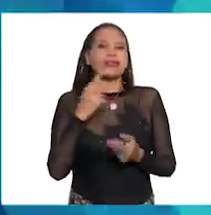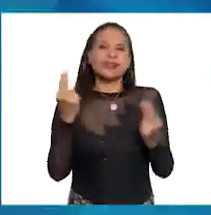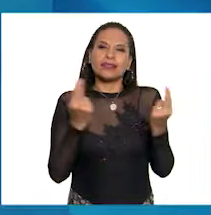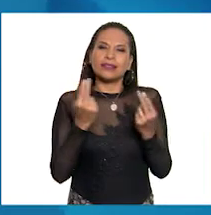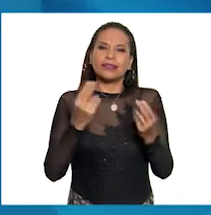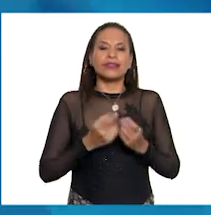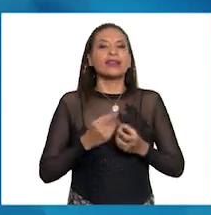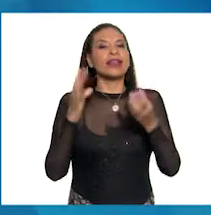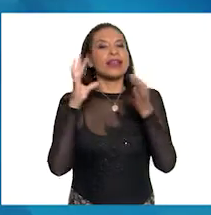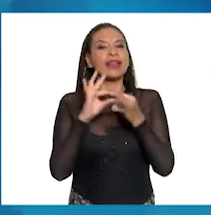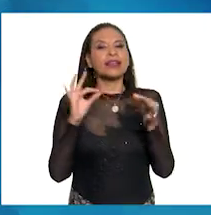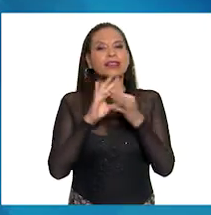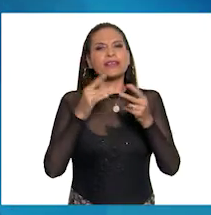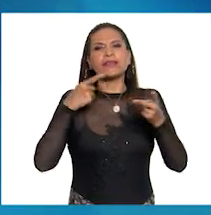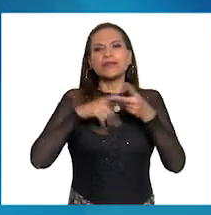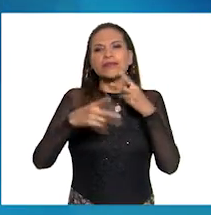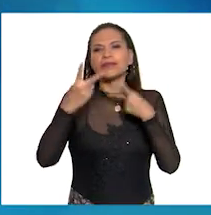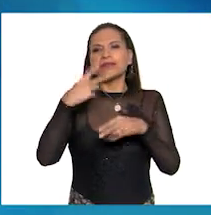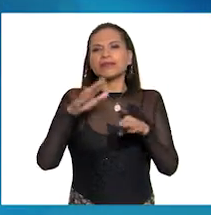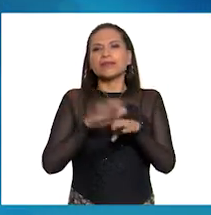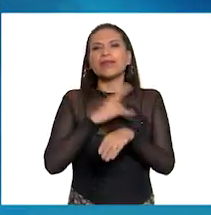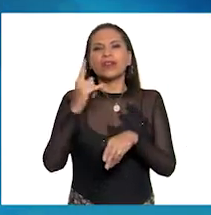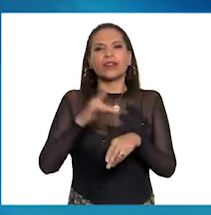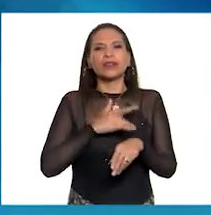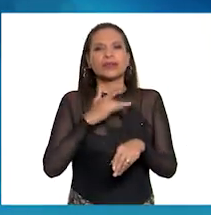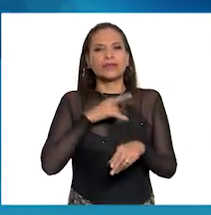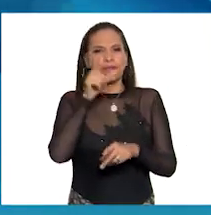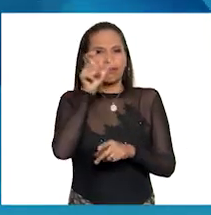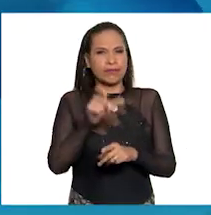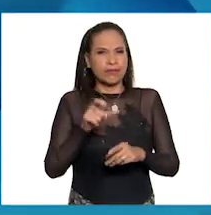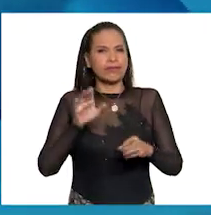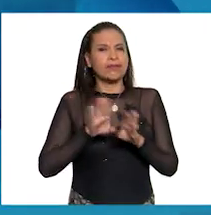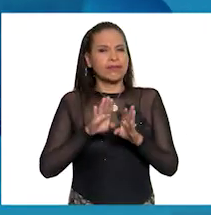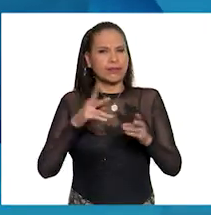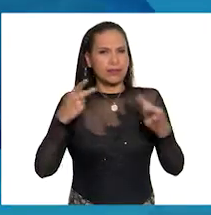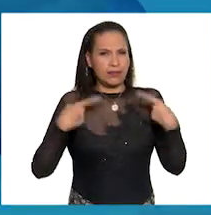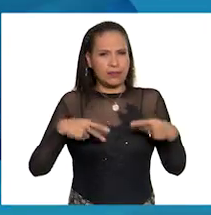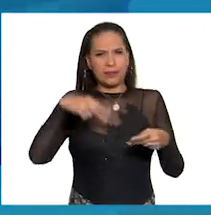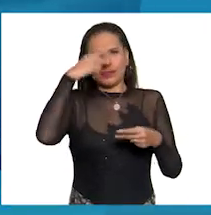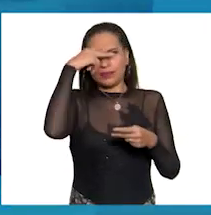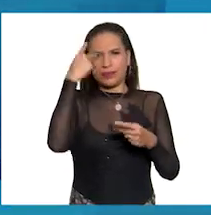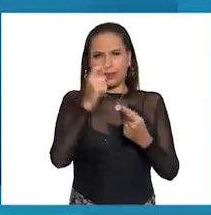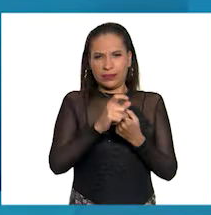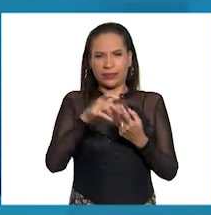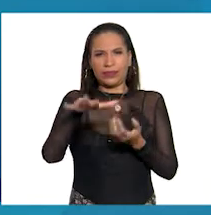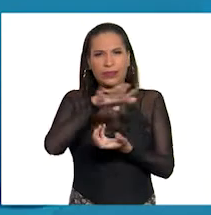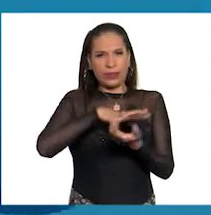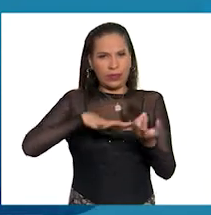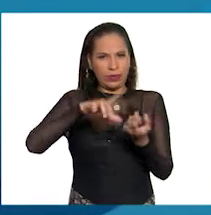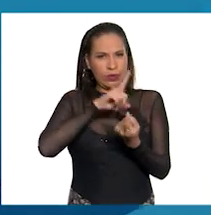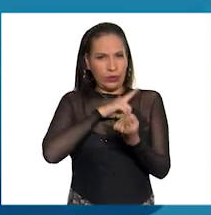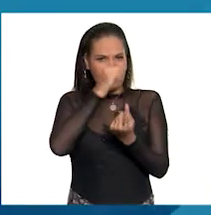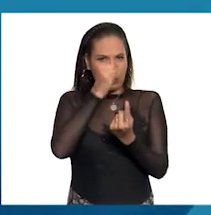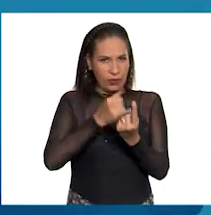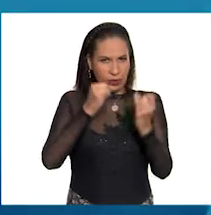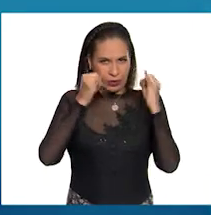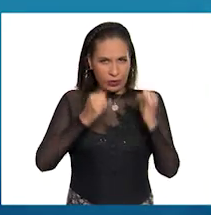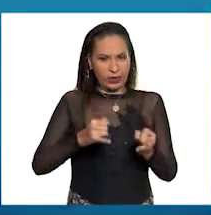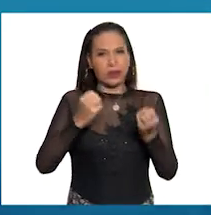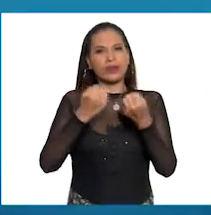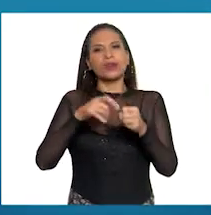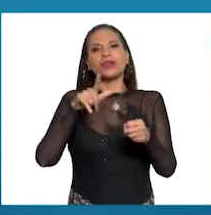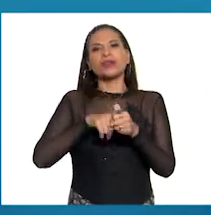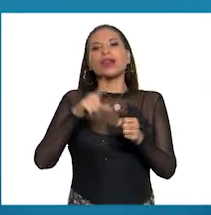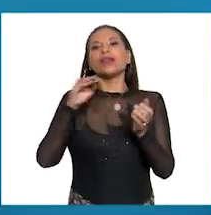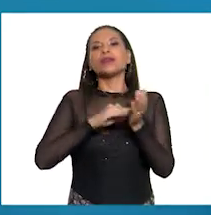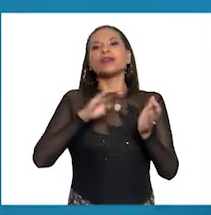de explicar los orígenes y las causas del comportamiento de los mexicanos, tanto individual como socialmente. Por ello,